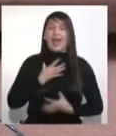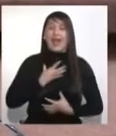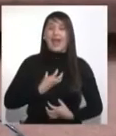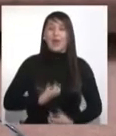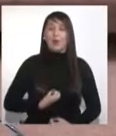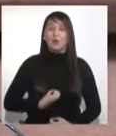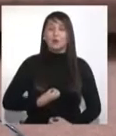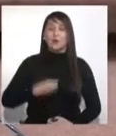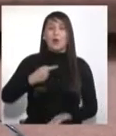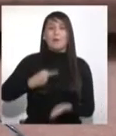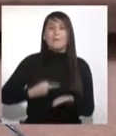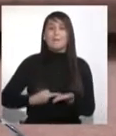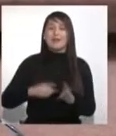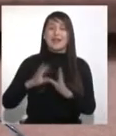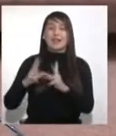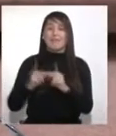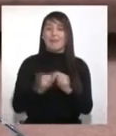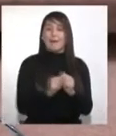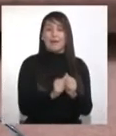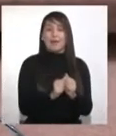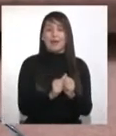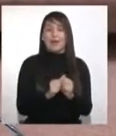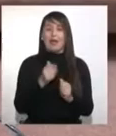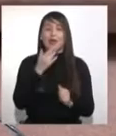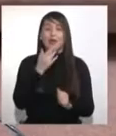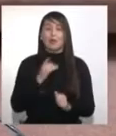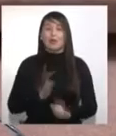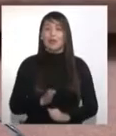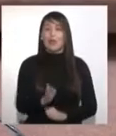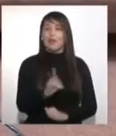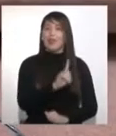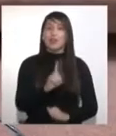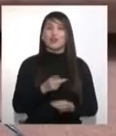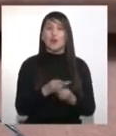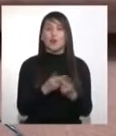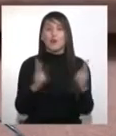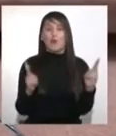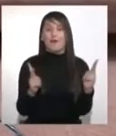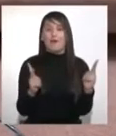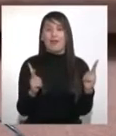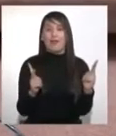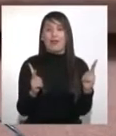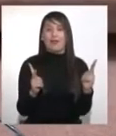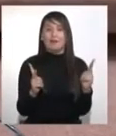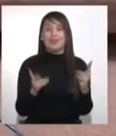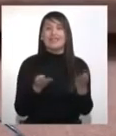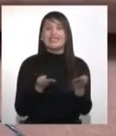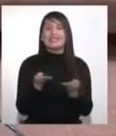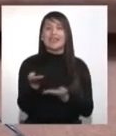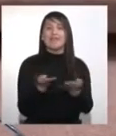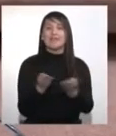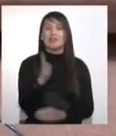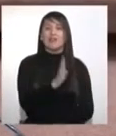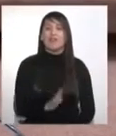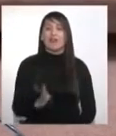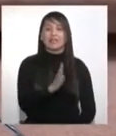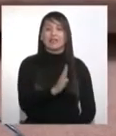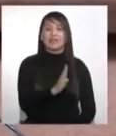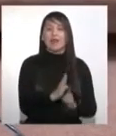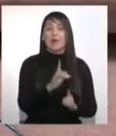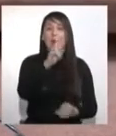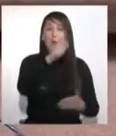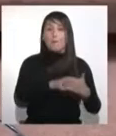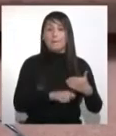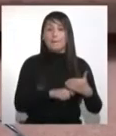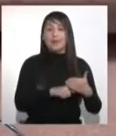sufren miles de familias porque aún no se promulga la ley de los servicios básicos porque fue vetada después de un mes